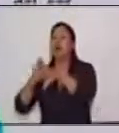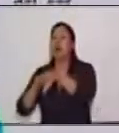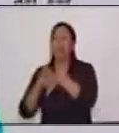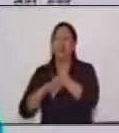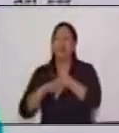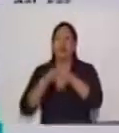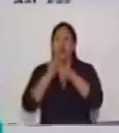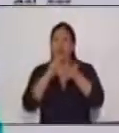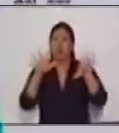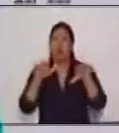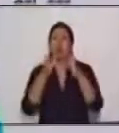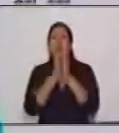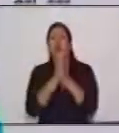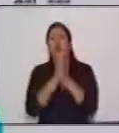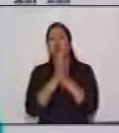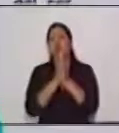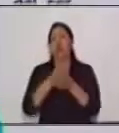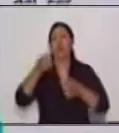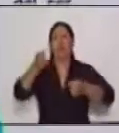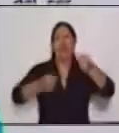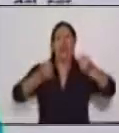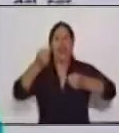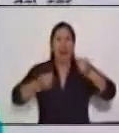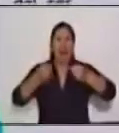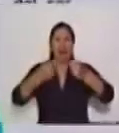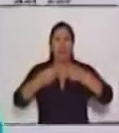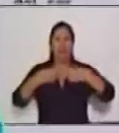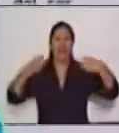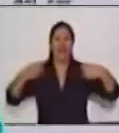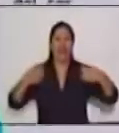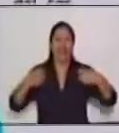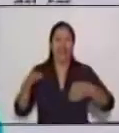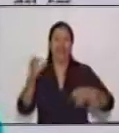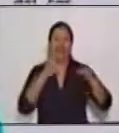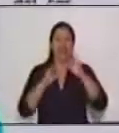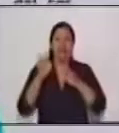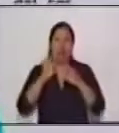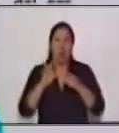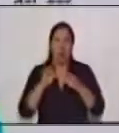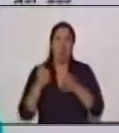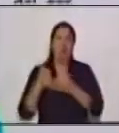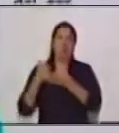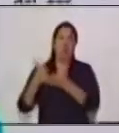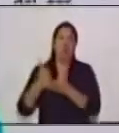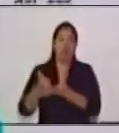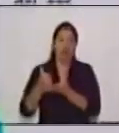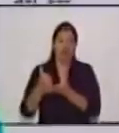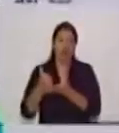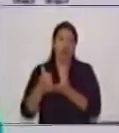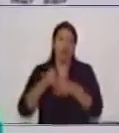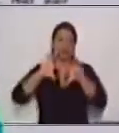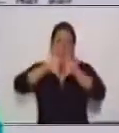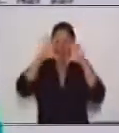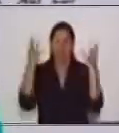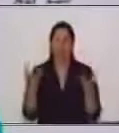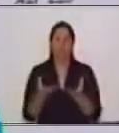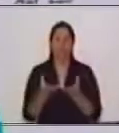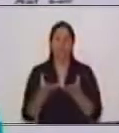ejemplo, de autos eléctricos y ecológicos? Y por último, vemos la